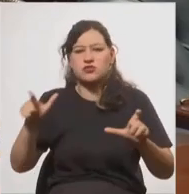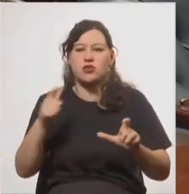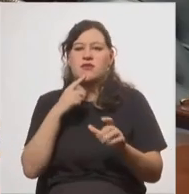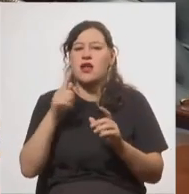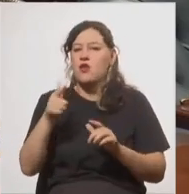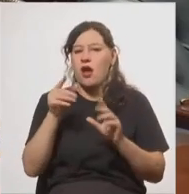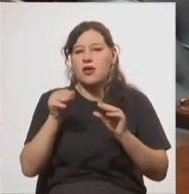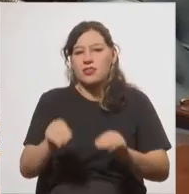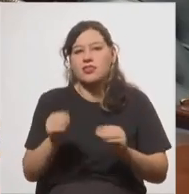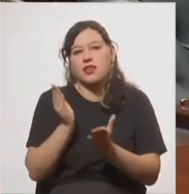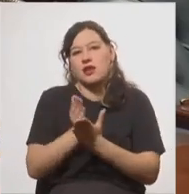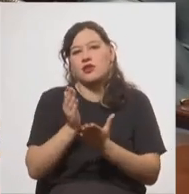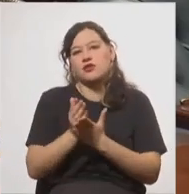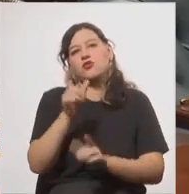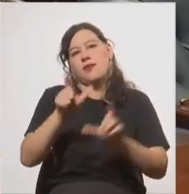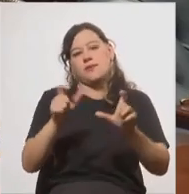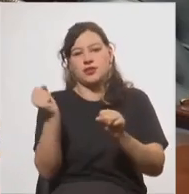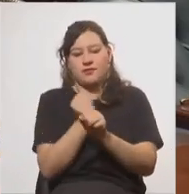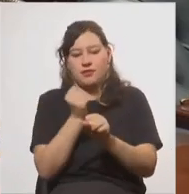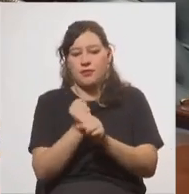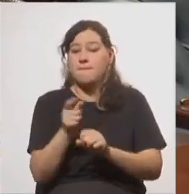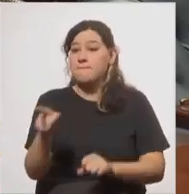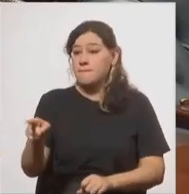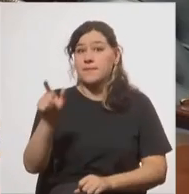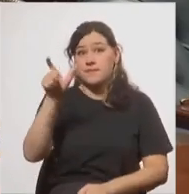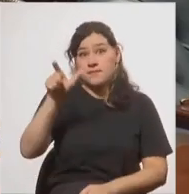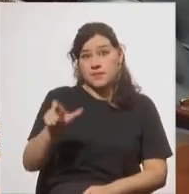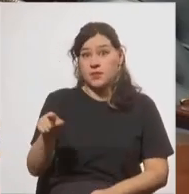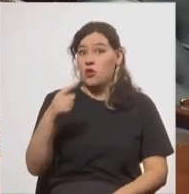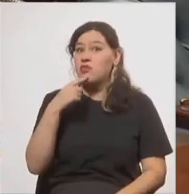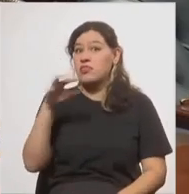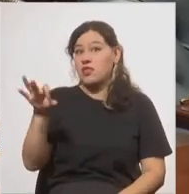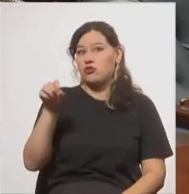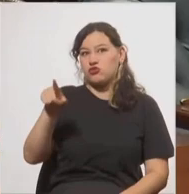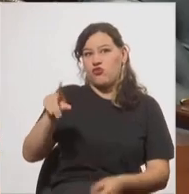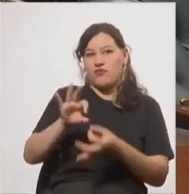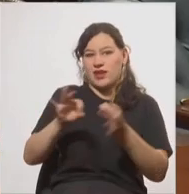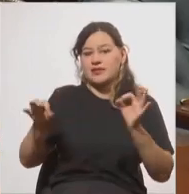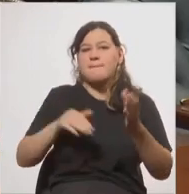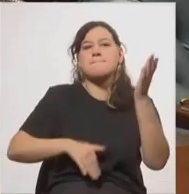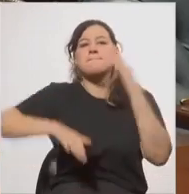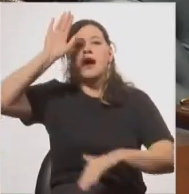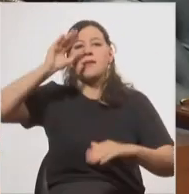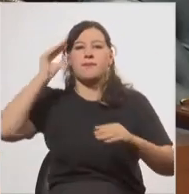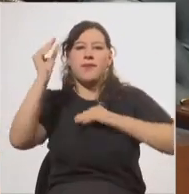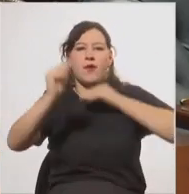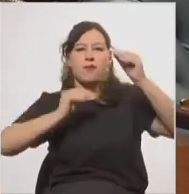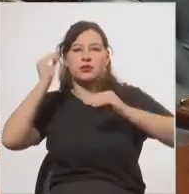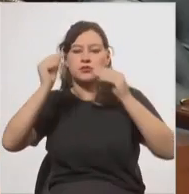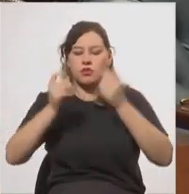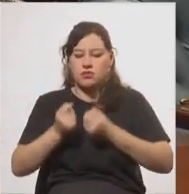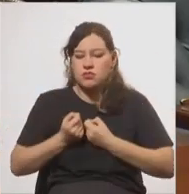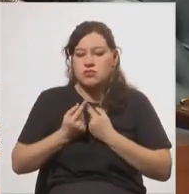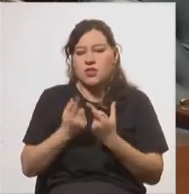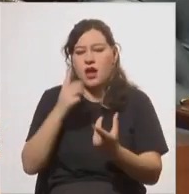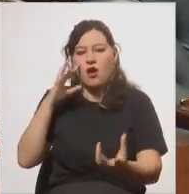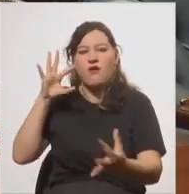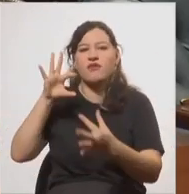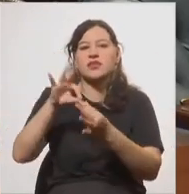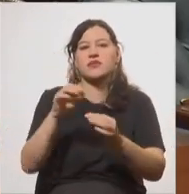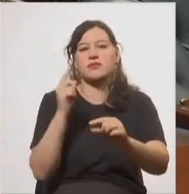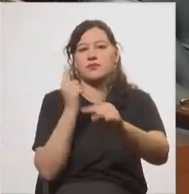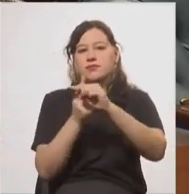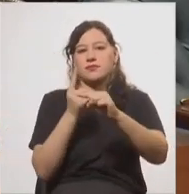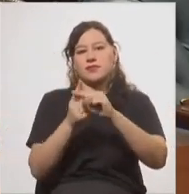trabajadora. Y porque, como ella misma decía, su mayor preocupación es darle un sentido positivo